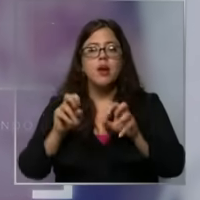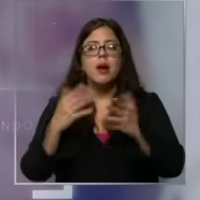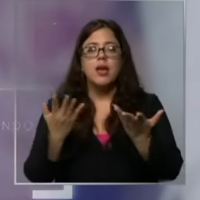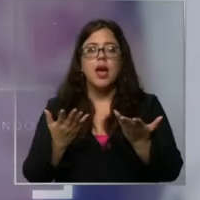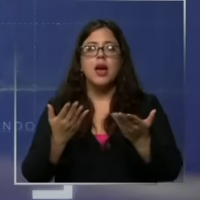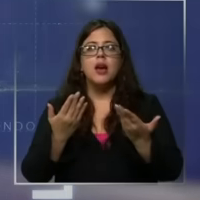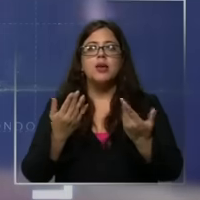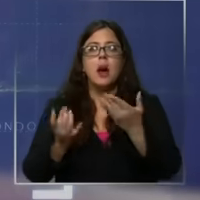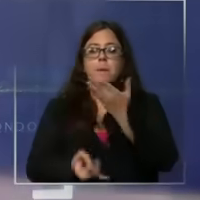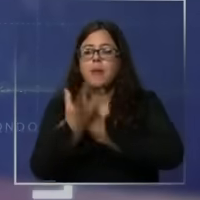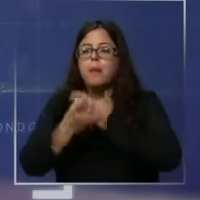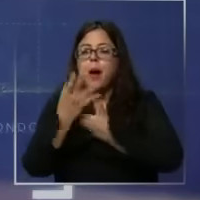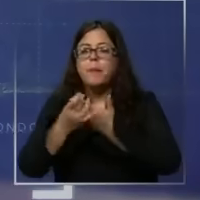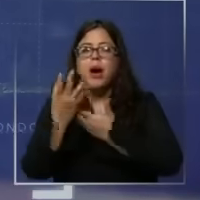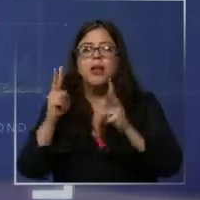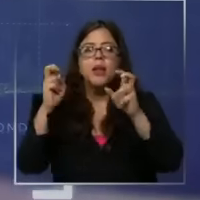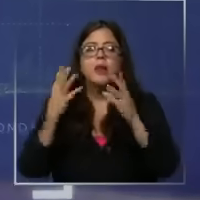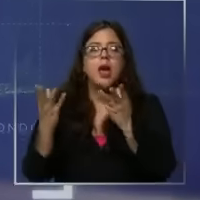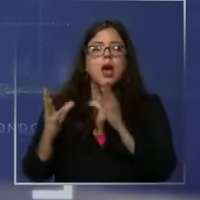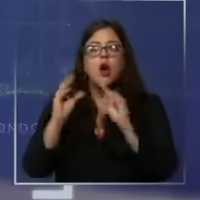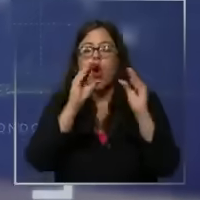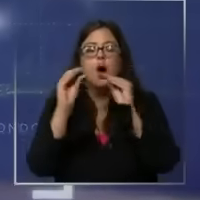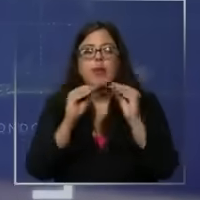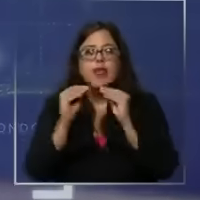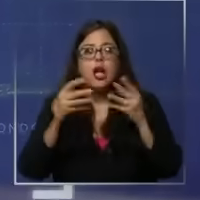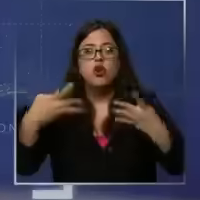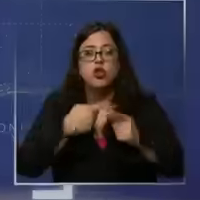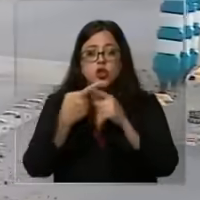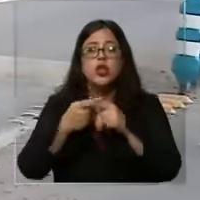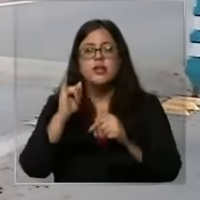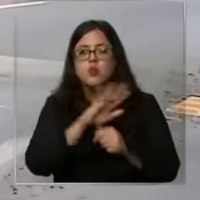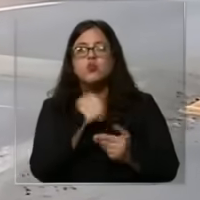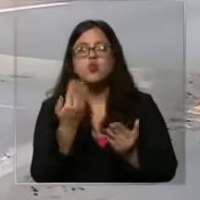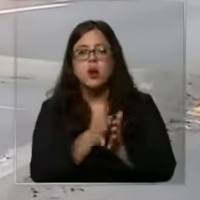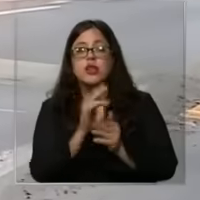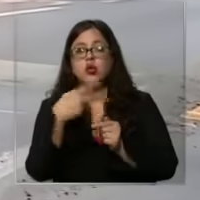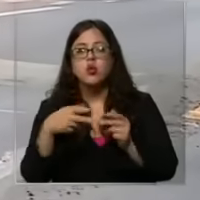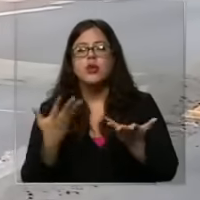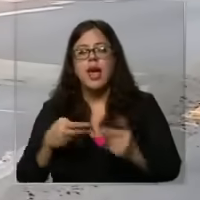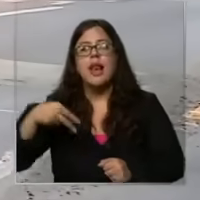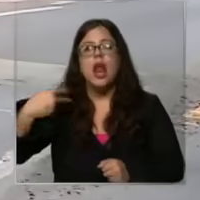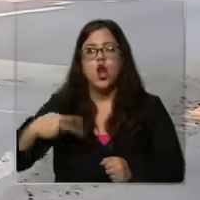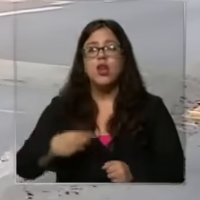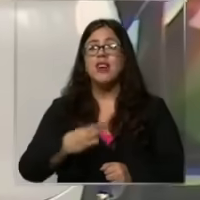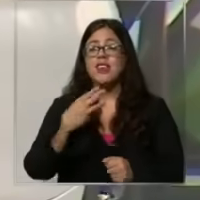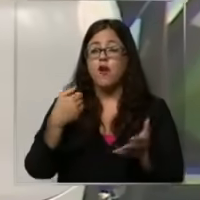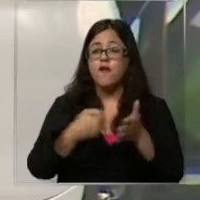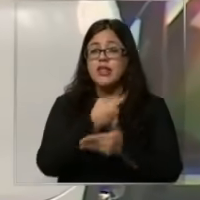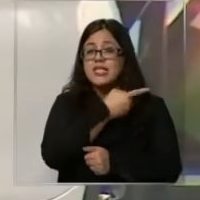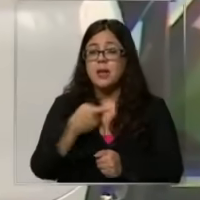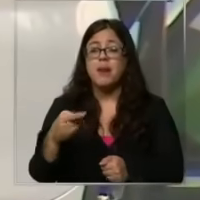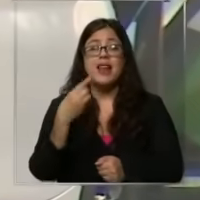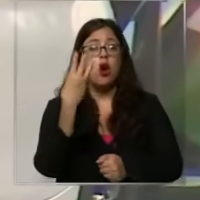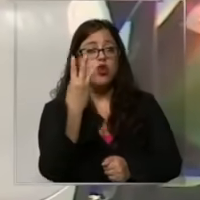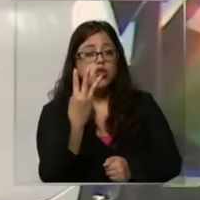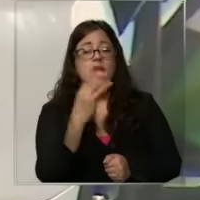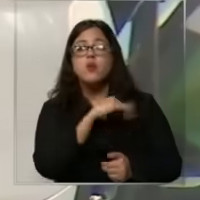dedicatorias en redes sociales, su muerte sí apareció en todos los noticieros. Un fin de semana donde hubo 3 homicidios en la región